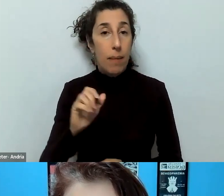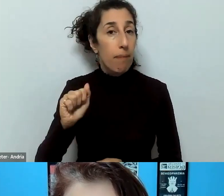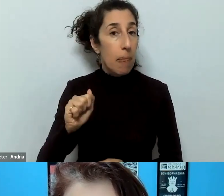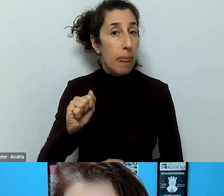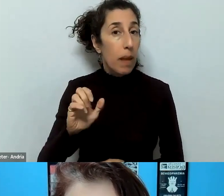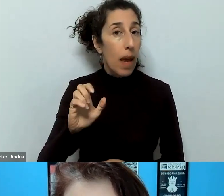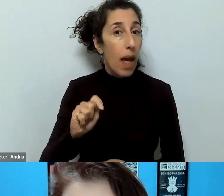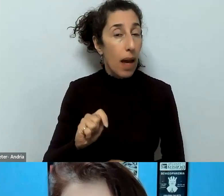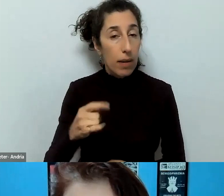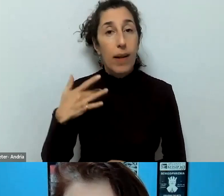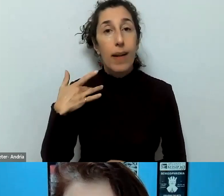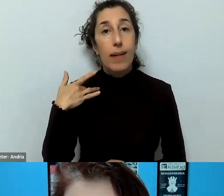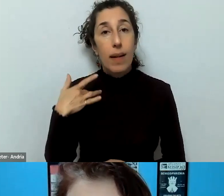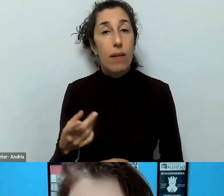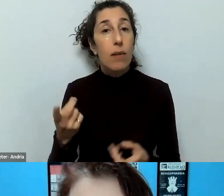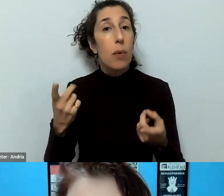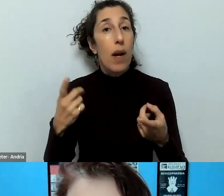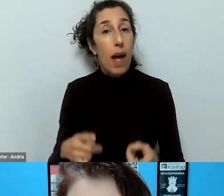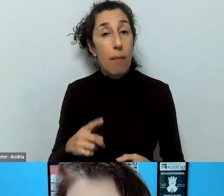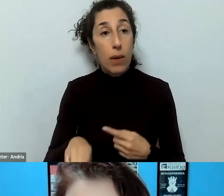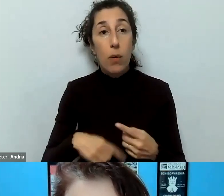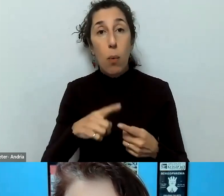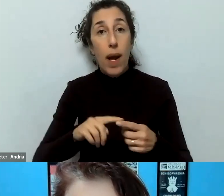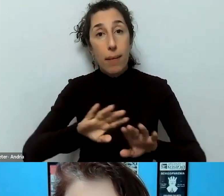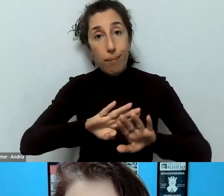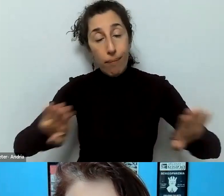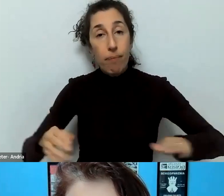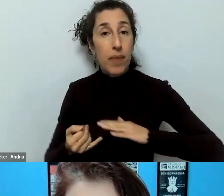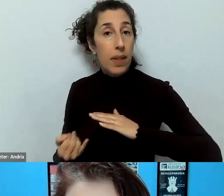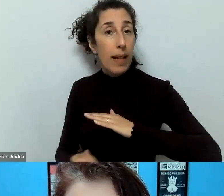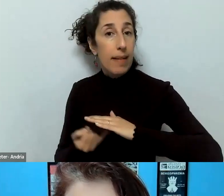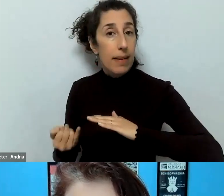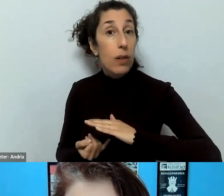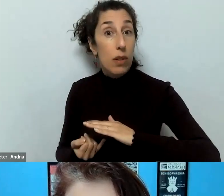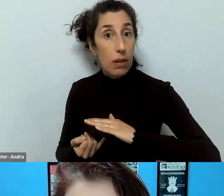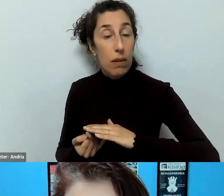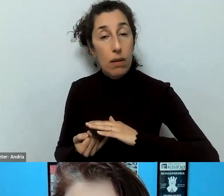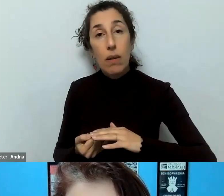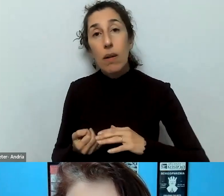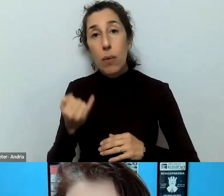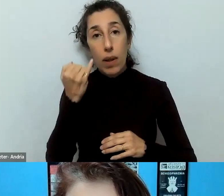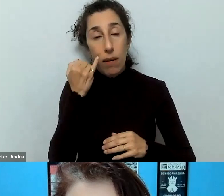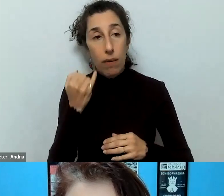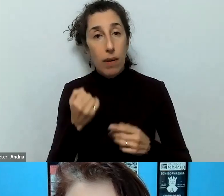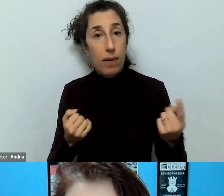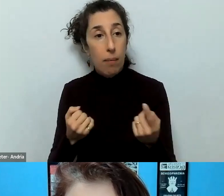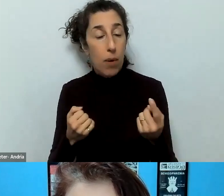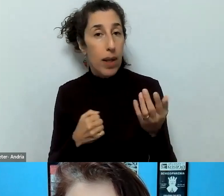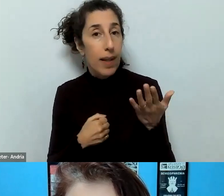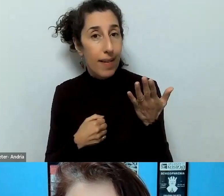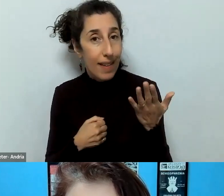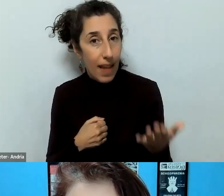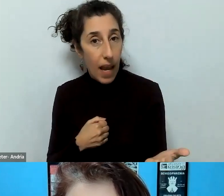es algo que normalmente se hace en isolación, con cualquier presencia que tú puedas